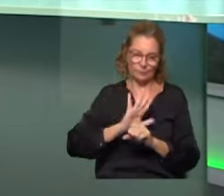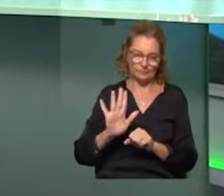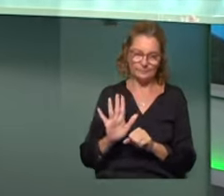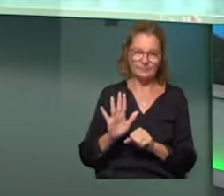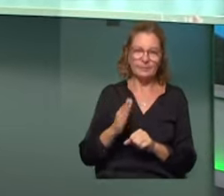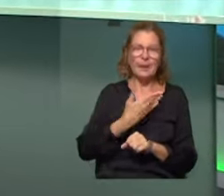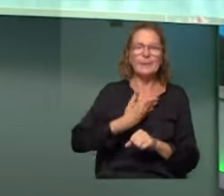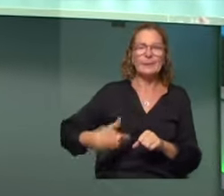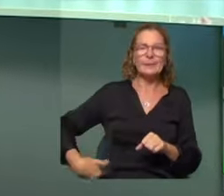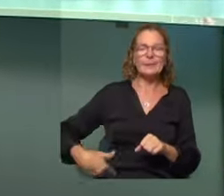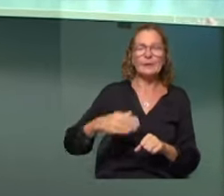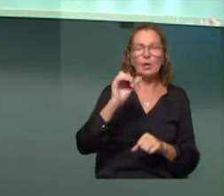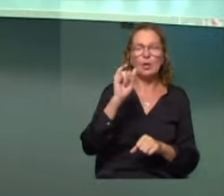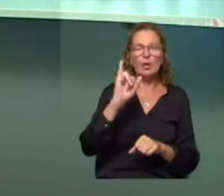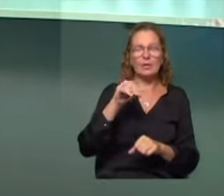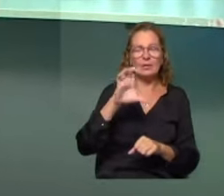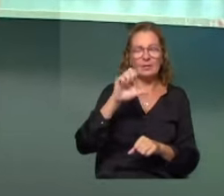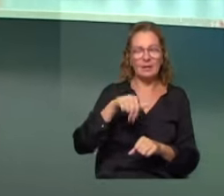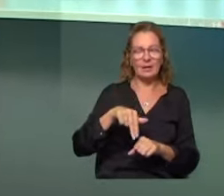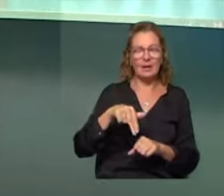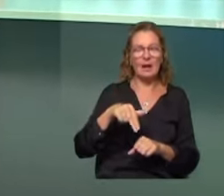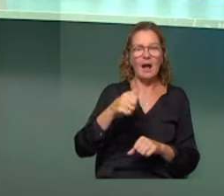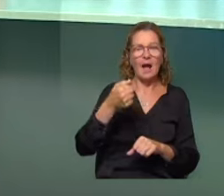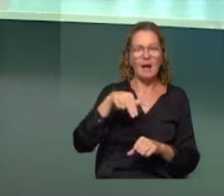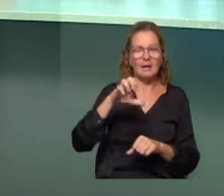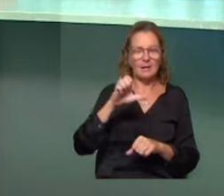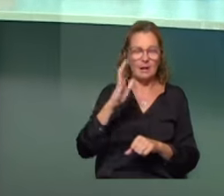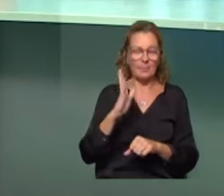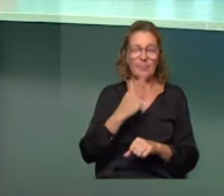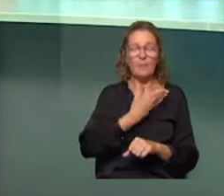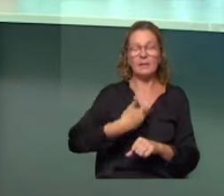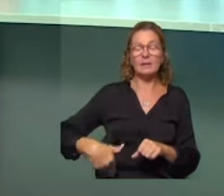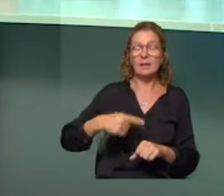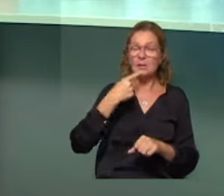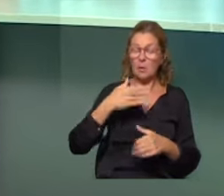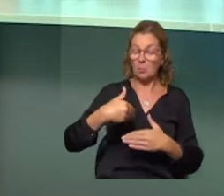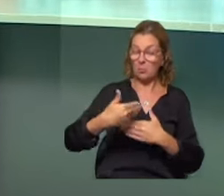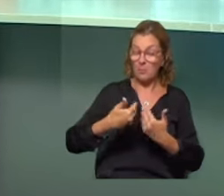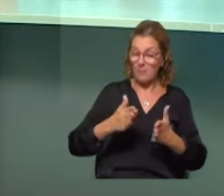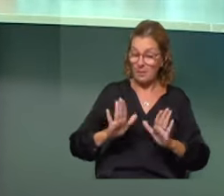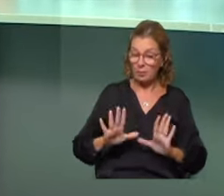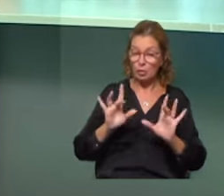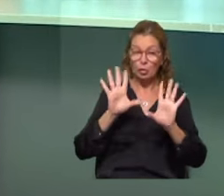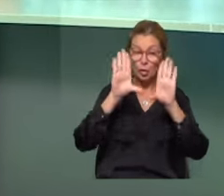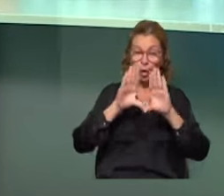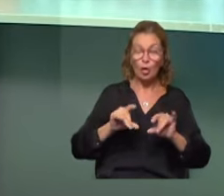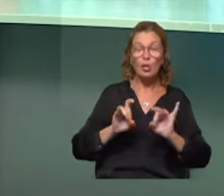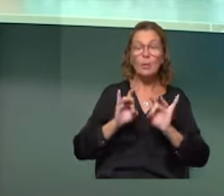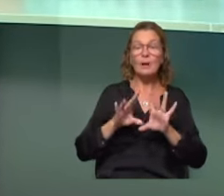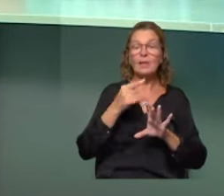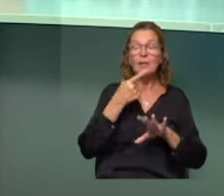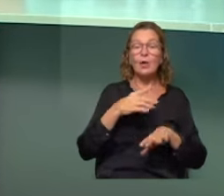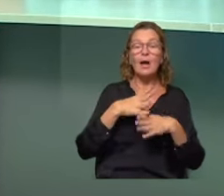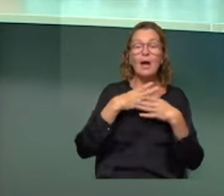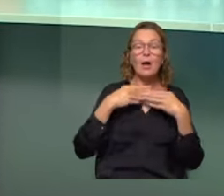la presidenta del CODICEN de la ANEP, Virginia Cáceres, dijo que el inicio de los cursos transcurrió con normalidad y agregó que en primaria